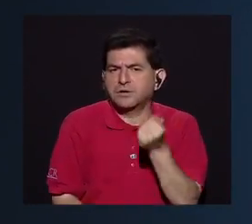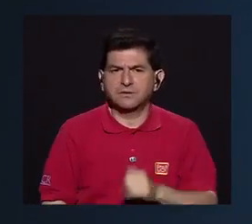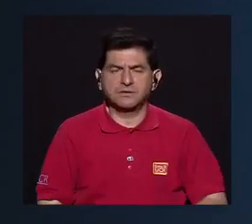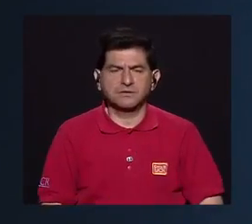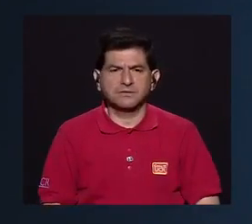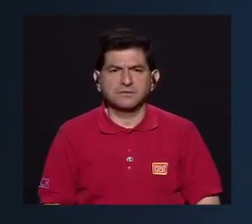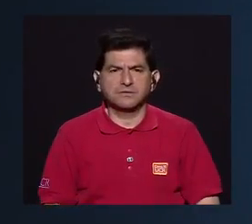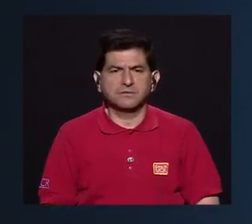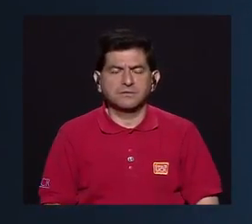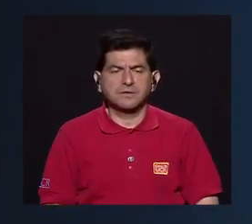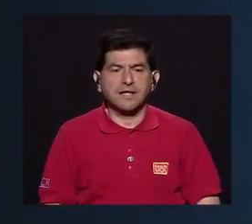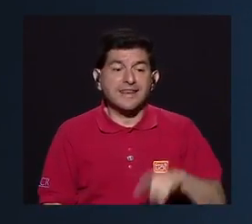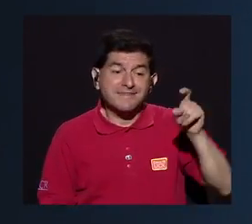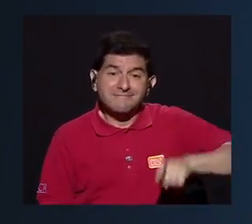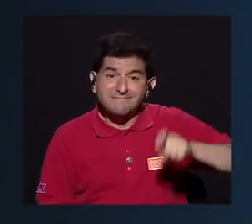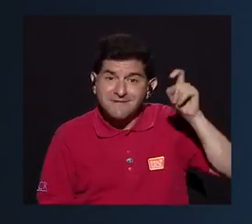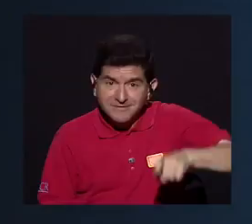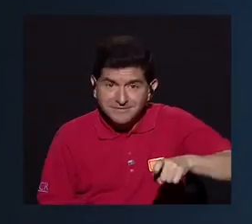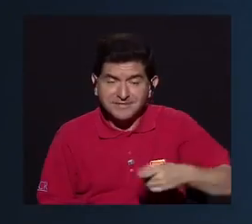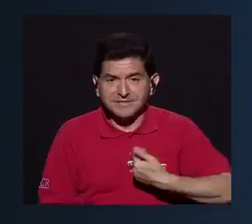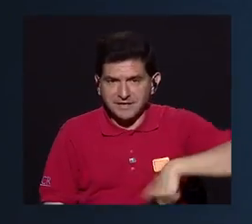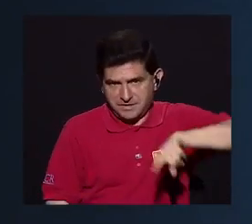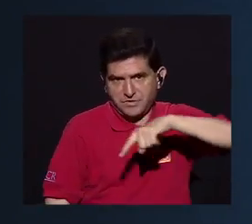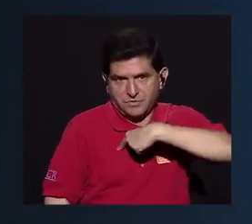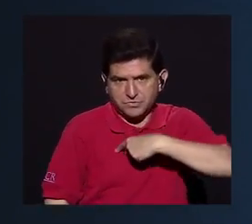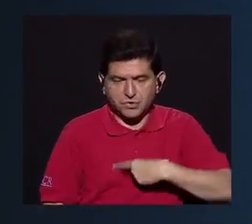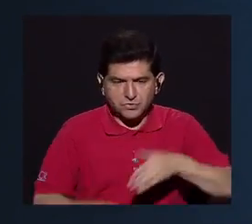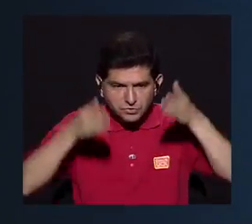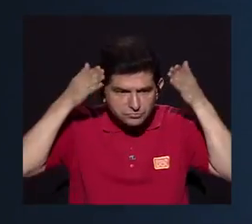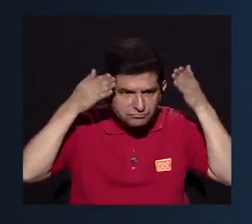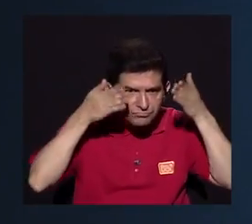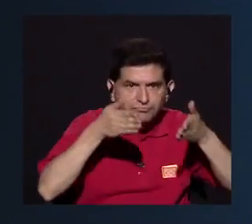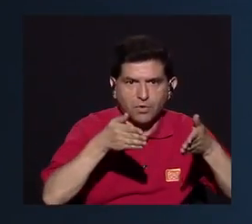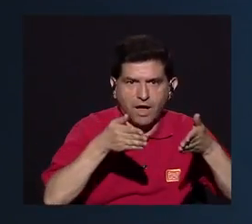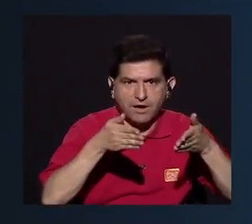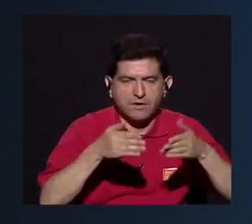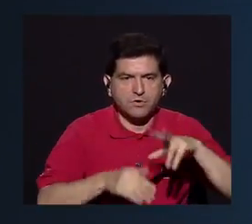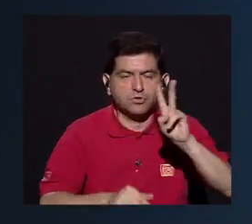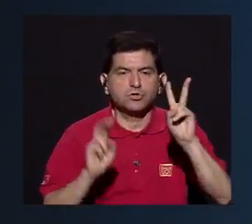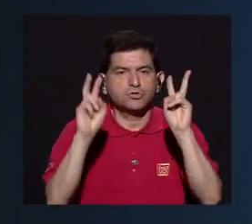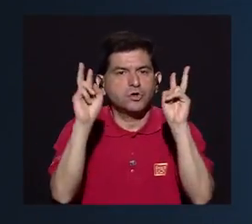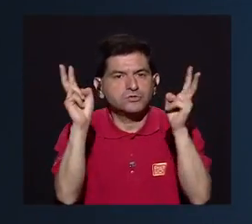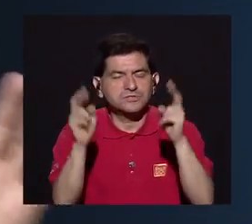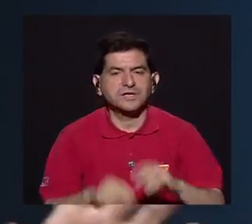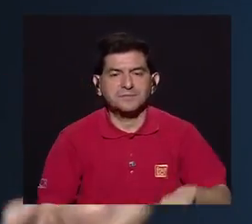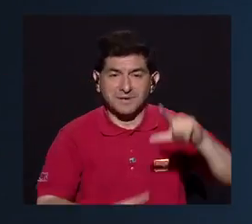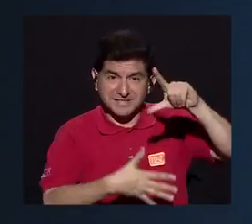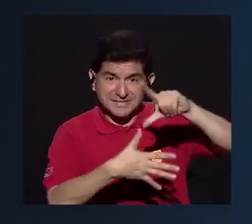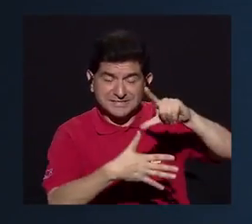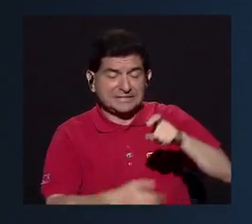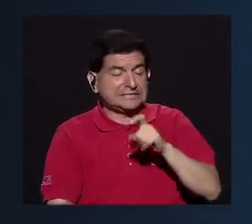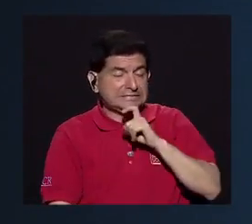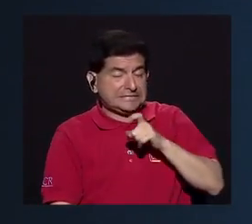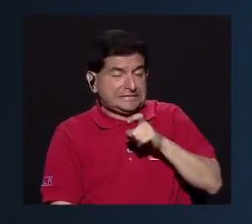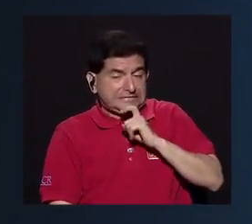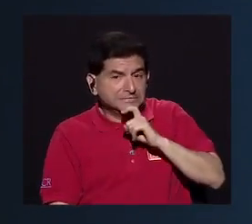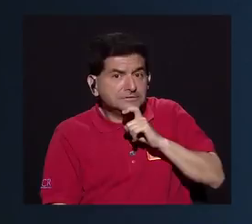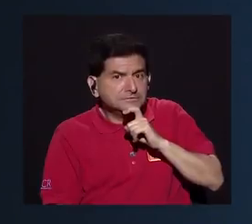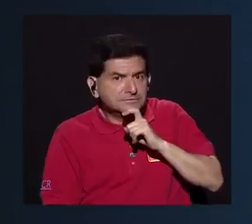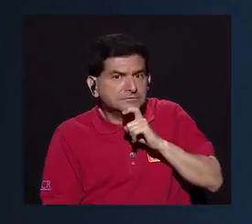que necesitamos enfocarnos con dos temas que en América Latina nos ha costado